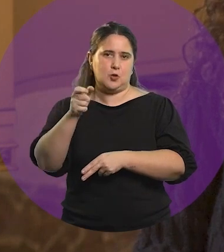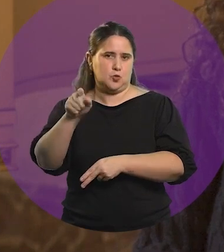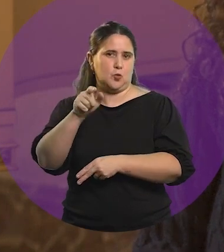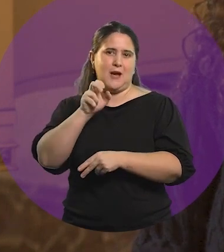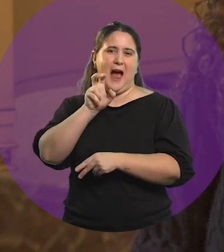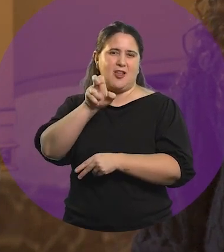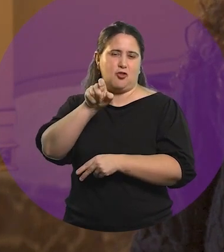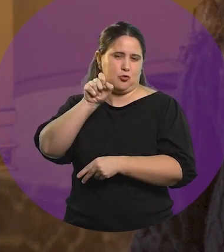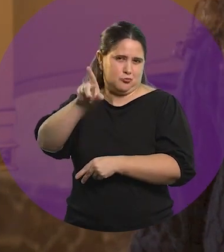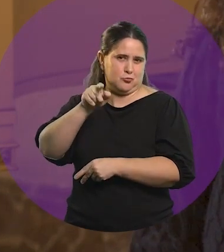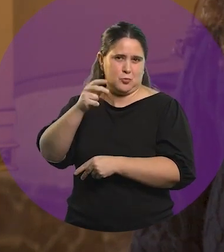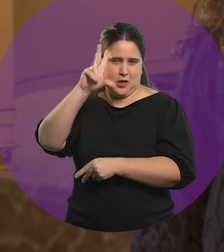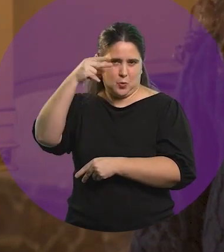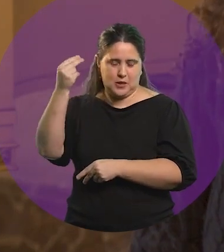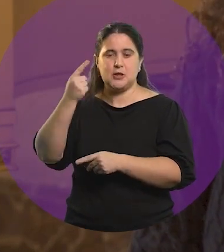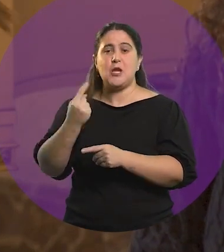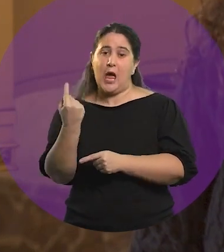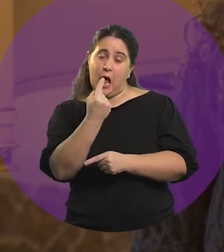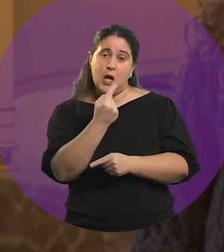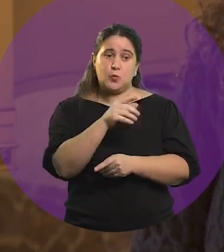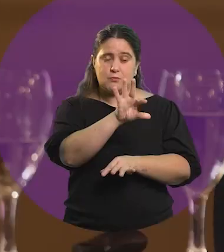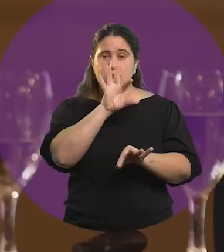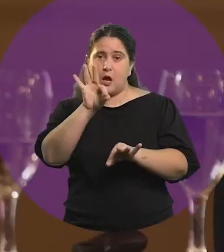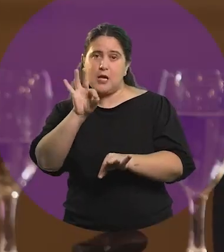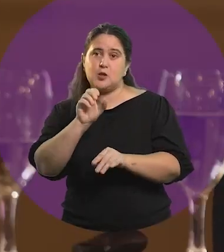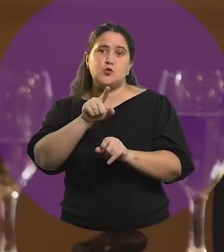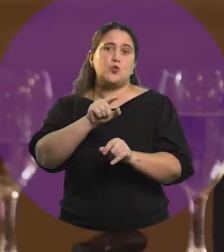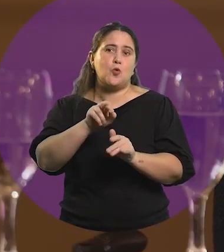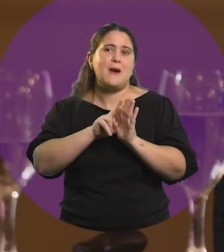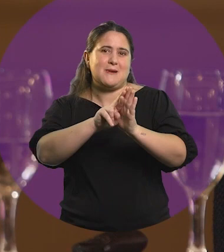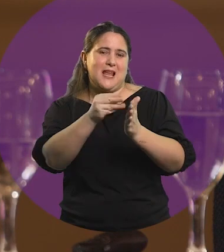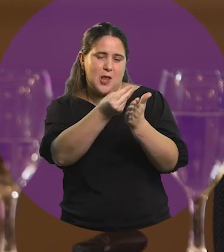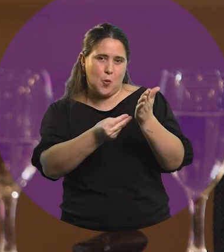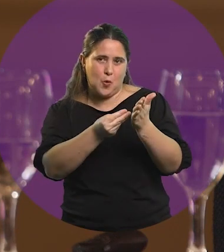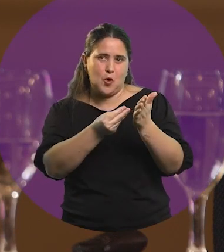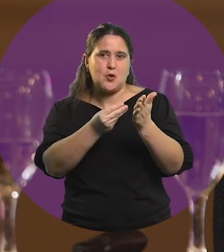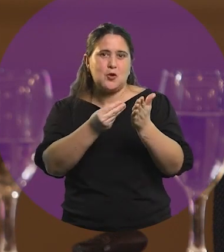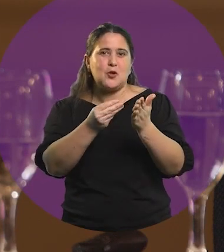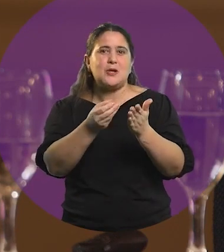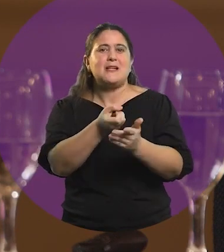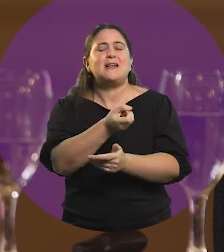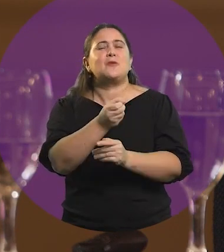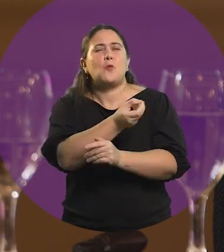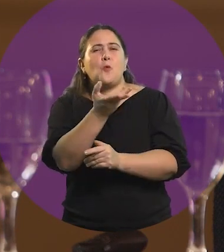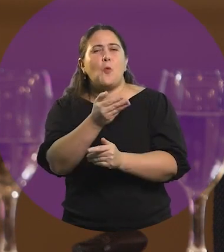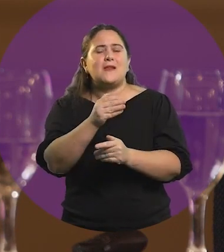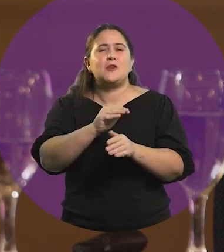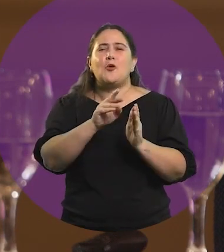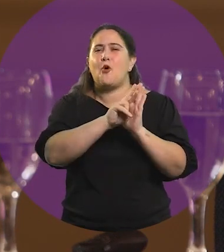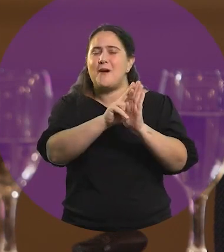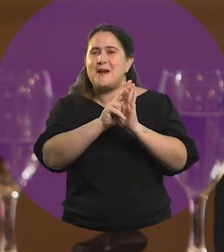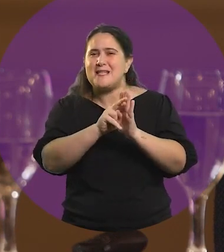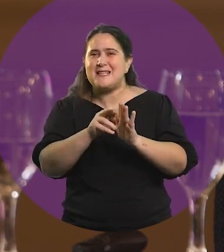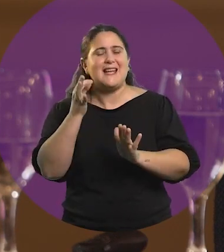¿sí? Bueno, entonces cada país elige su mascotita, ¿sí? ¿Saben cuántas mascotitas nenas hay en los 50 países que